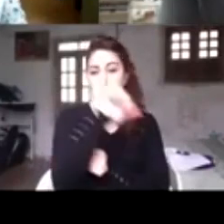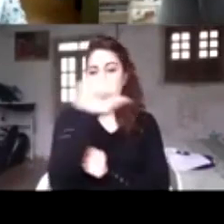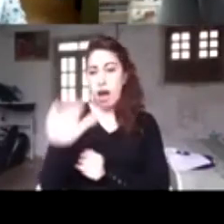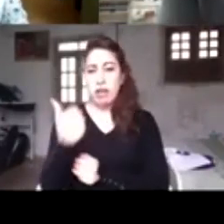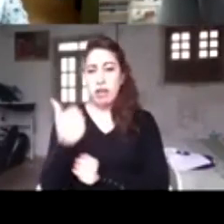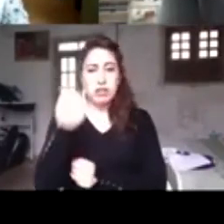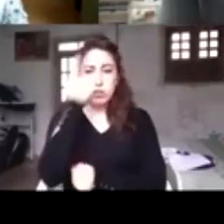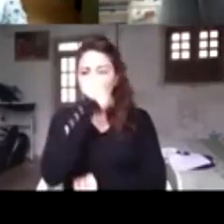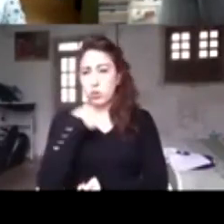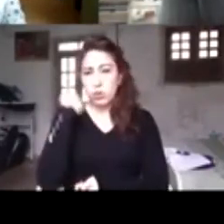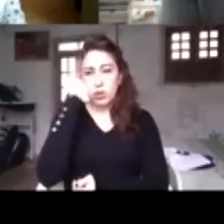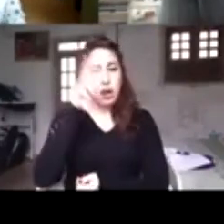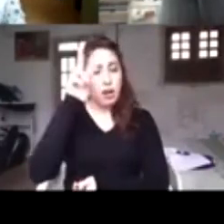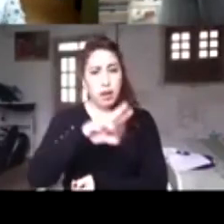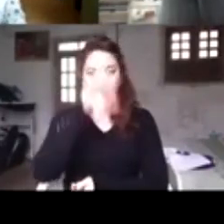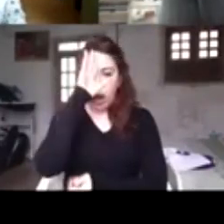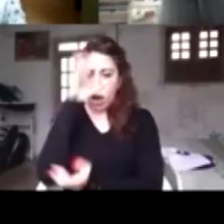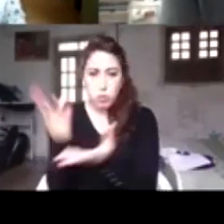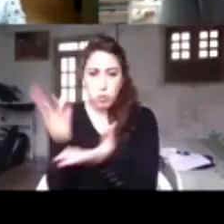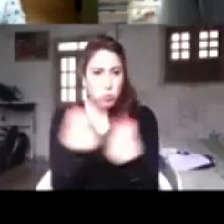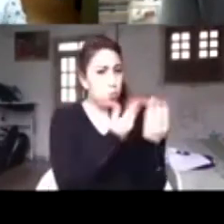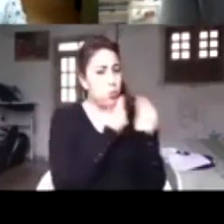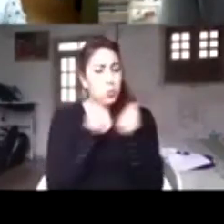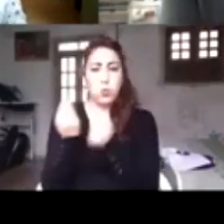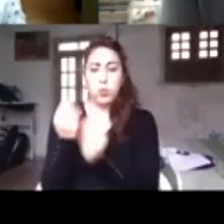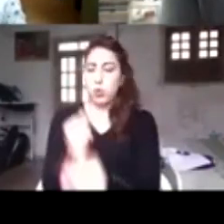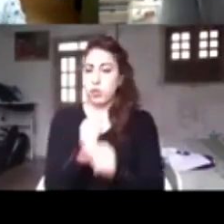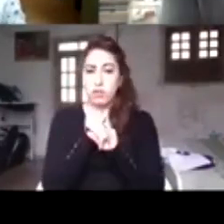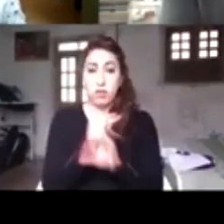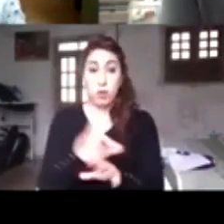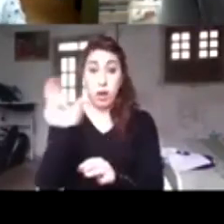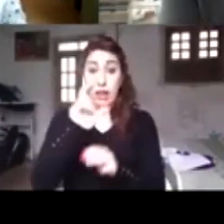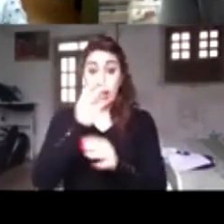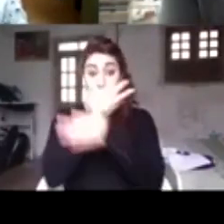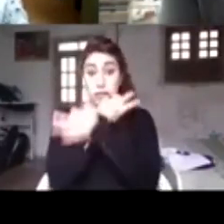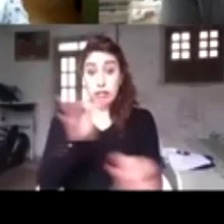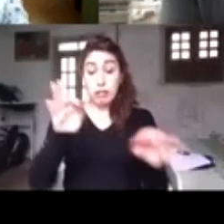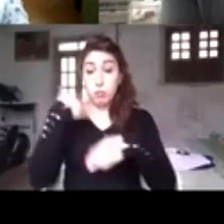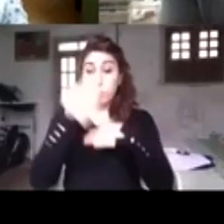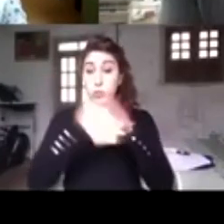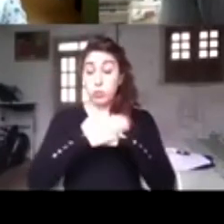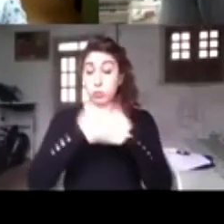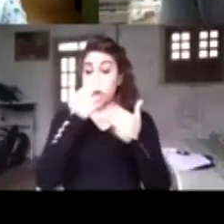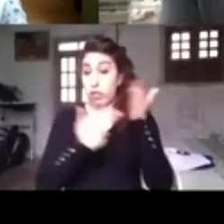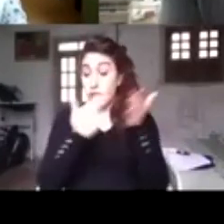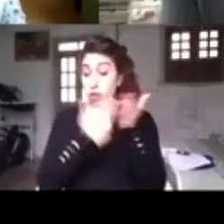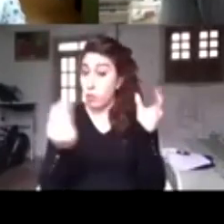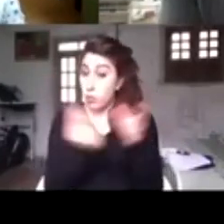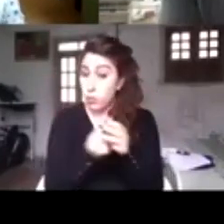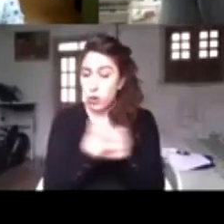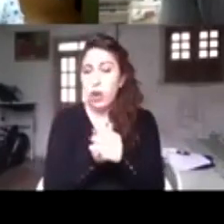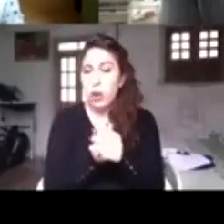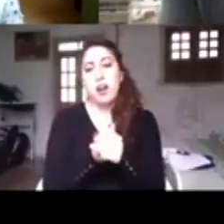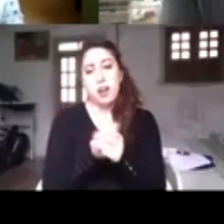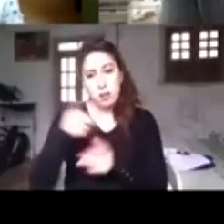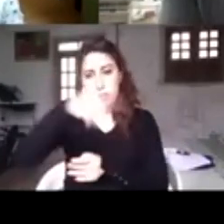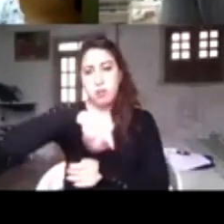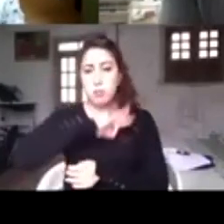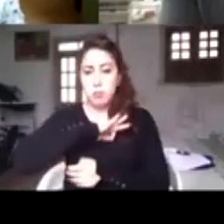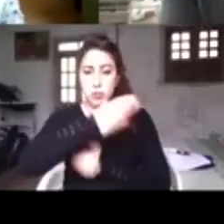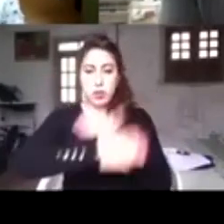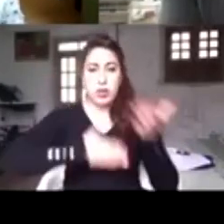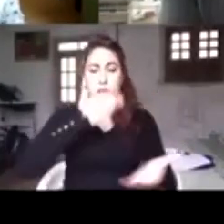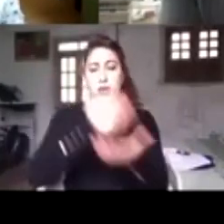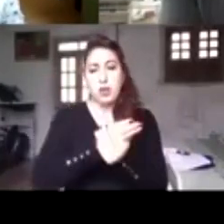son muy enriquecedores y les aconsejo que en el momento que salgan las convocatorias, después de que la pandemia no lo